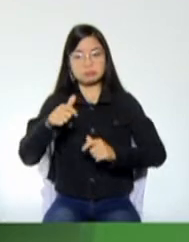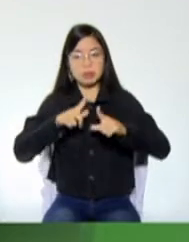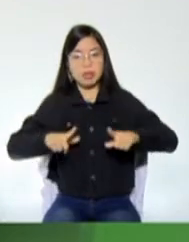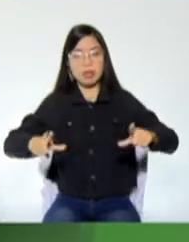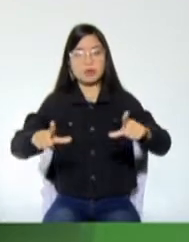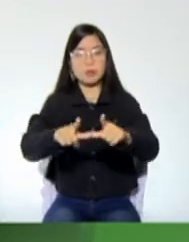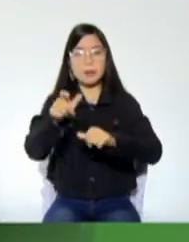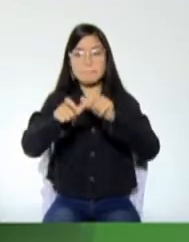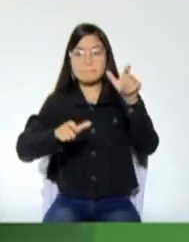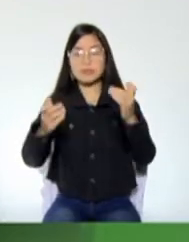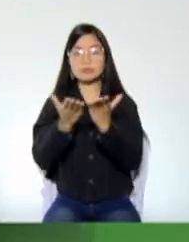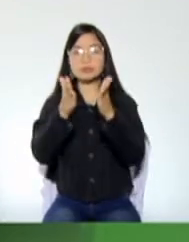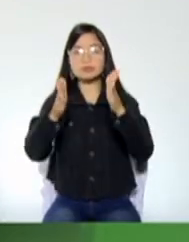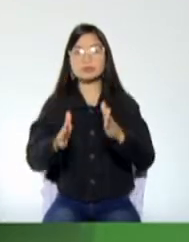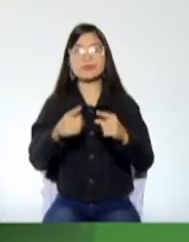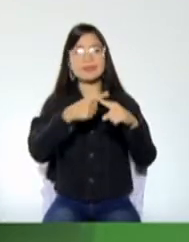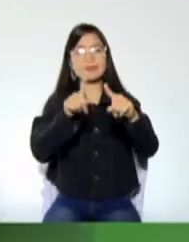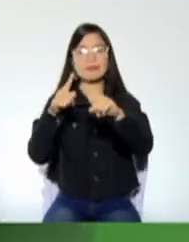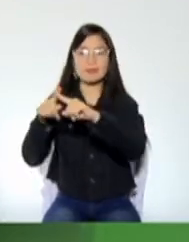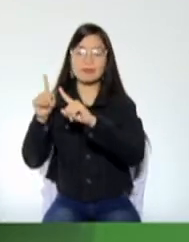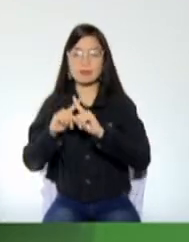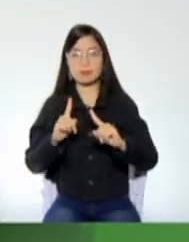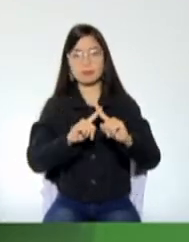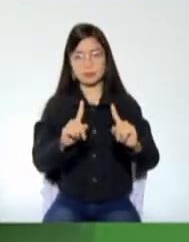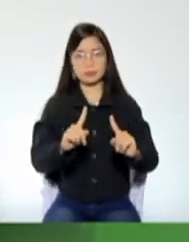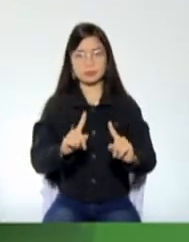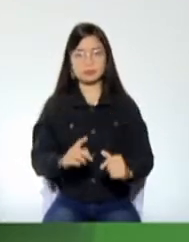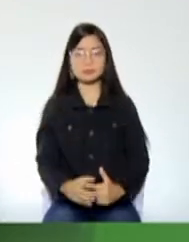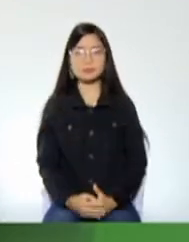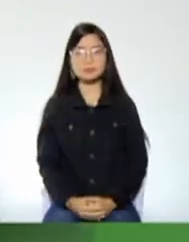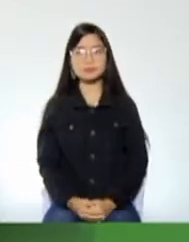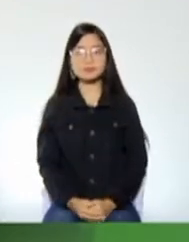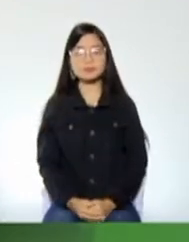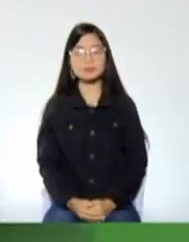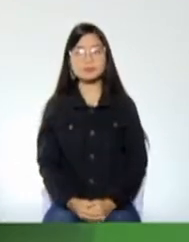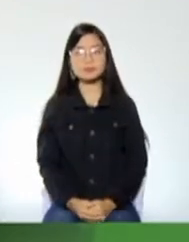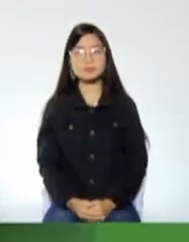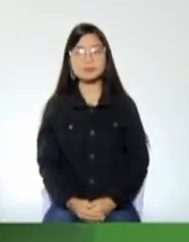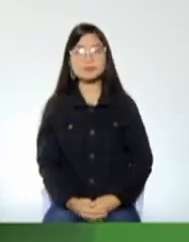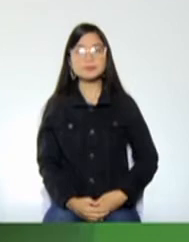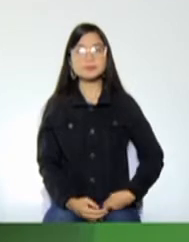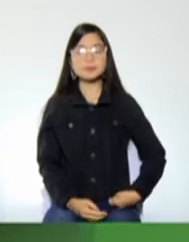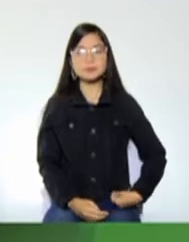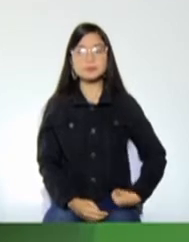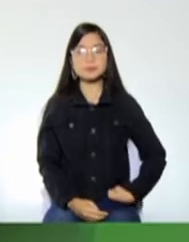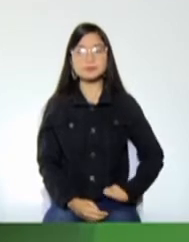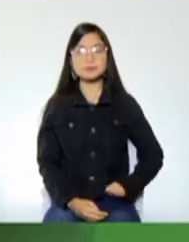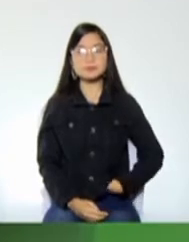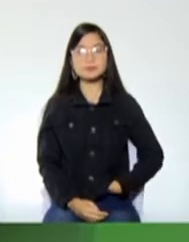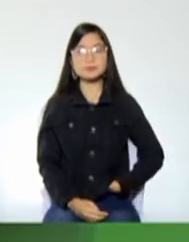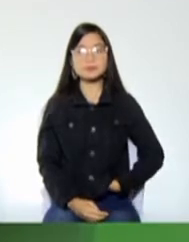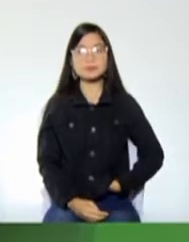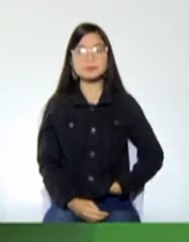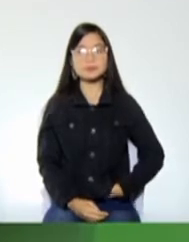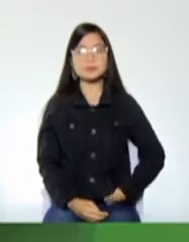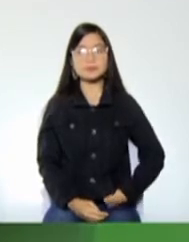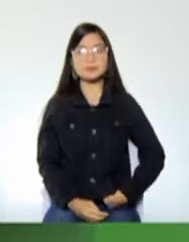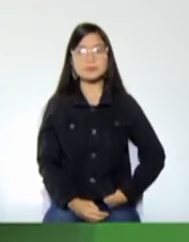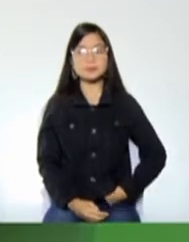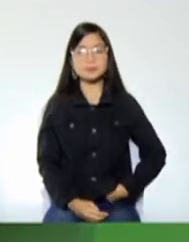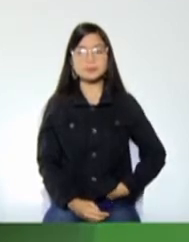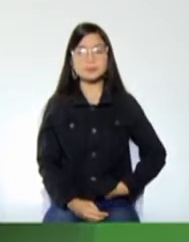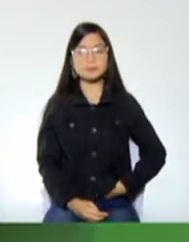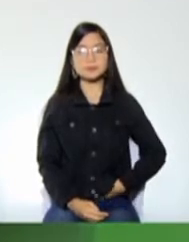somos diferentes. Por lo tanto, podemos aplicarlo. Ok, la fase en esta oportunidad, ahora tenemos la fase de